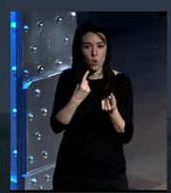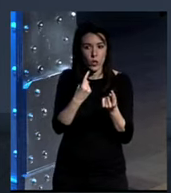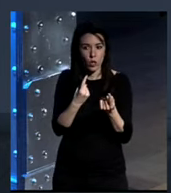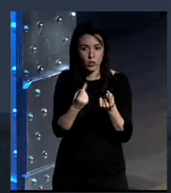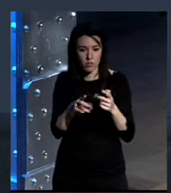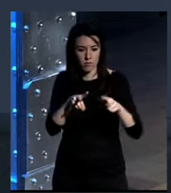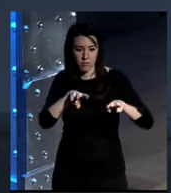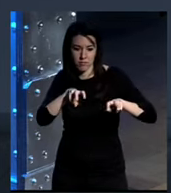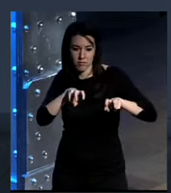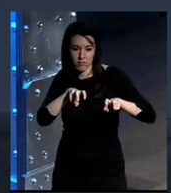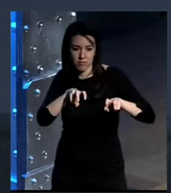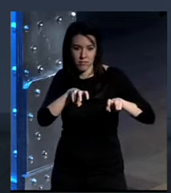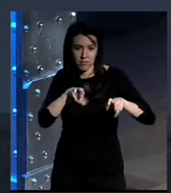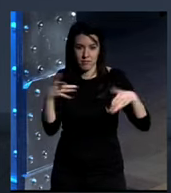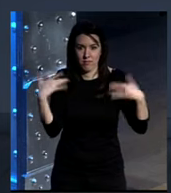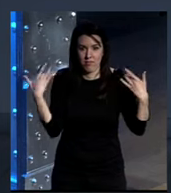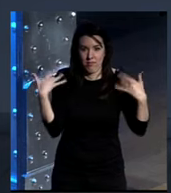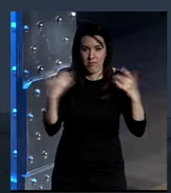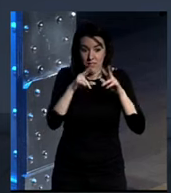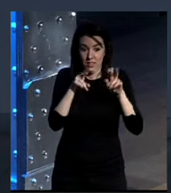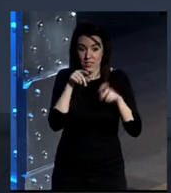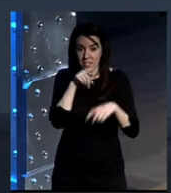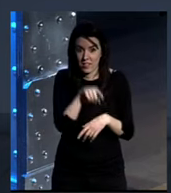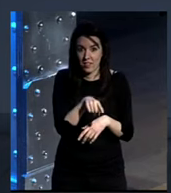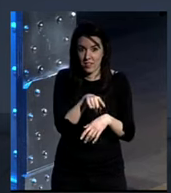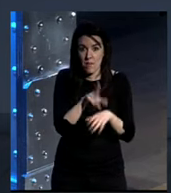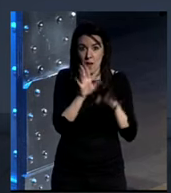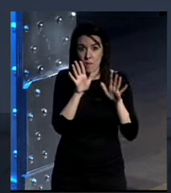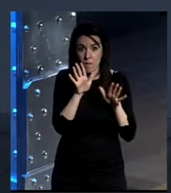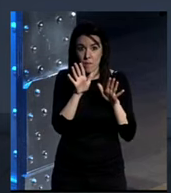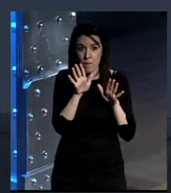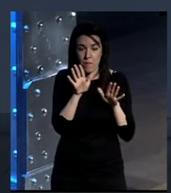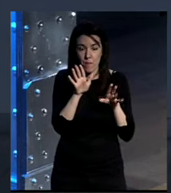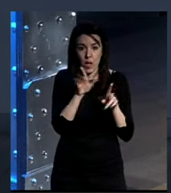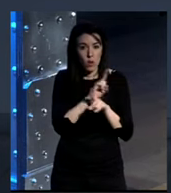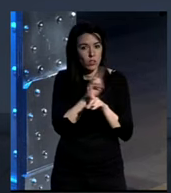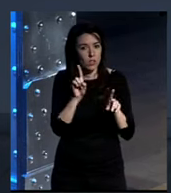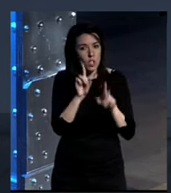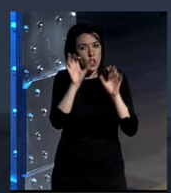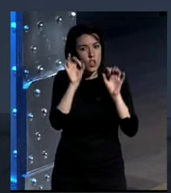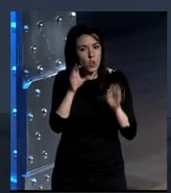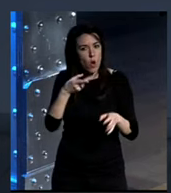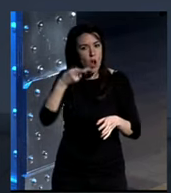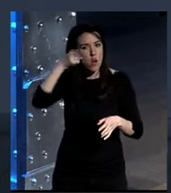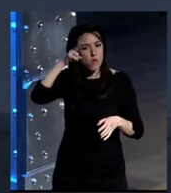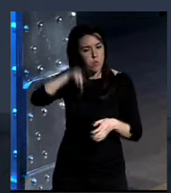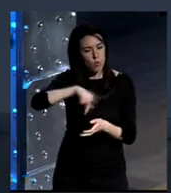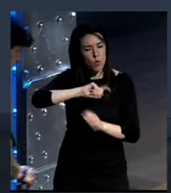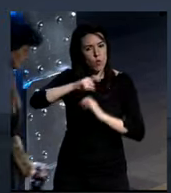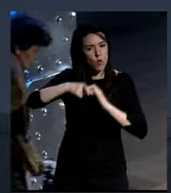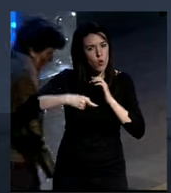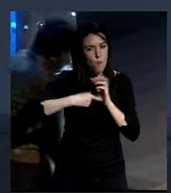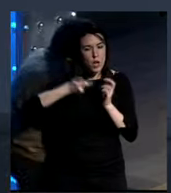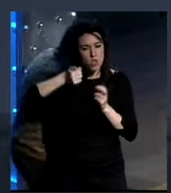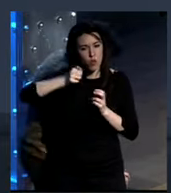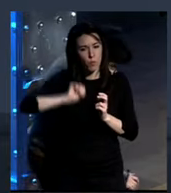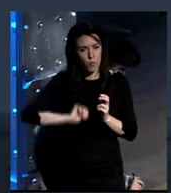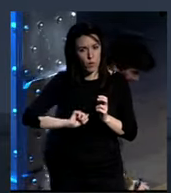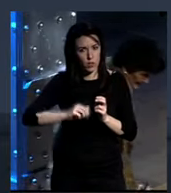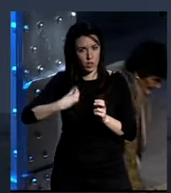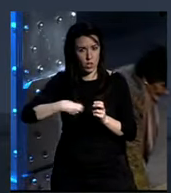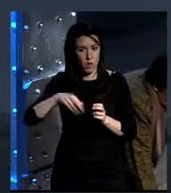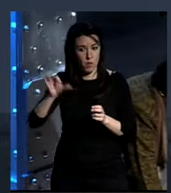pinitos en esta cuestión, pero nunca, desde luego, con el rigor completo, profesional,